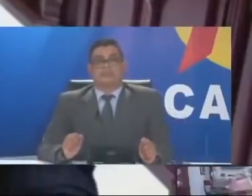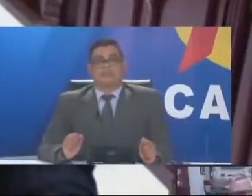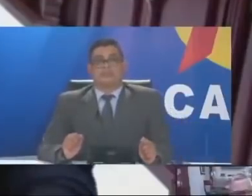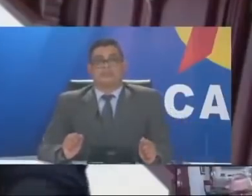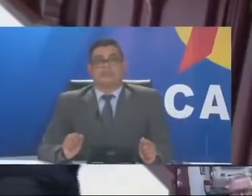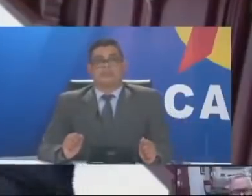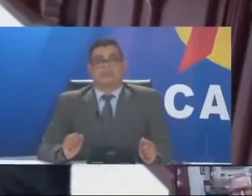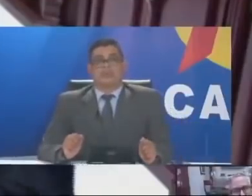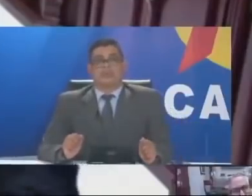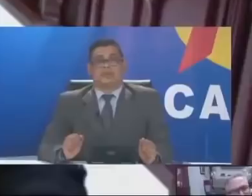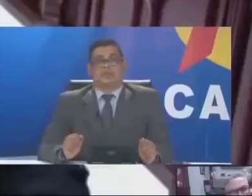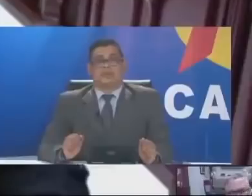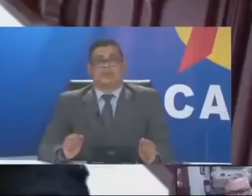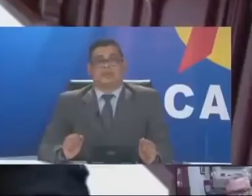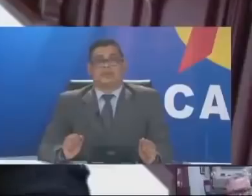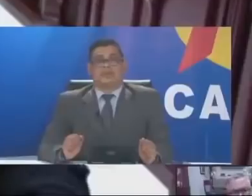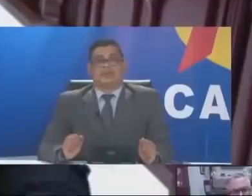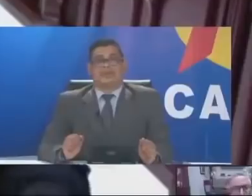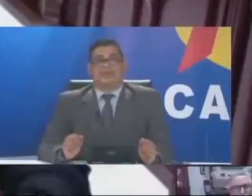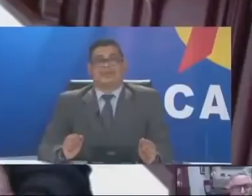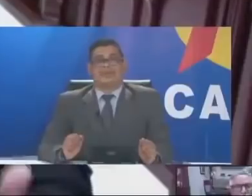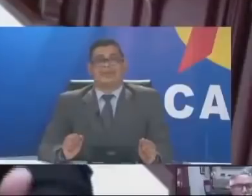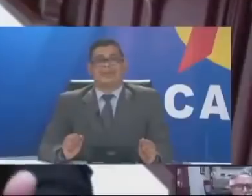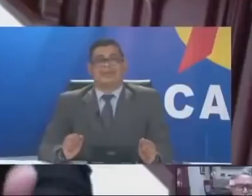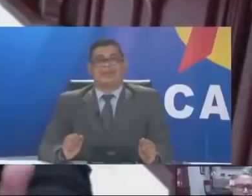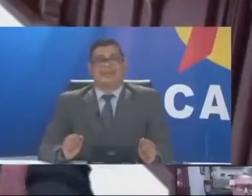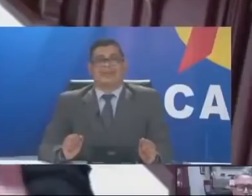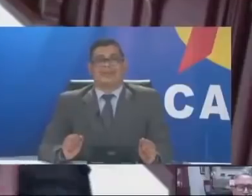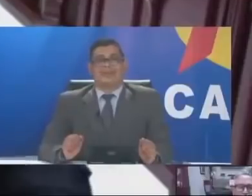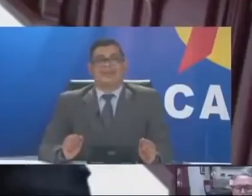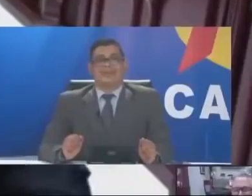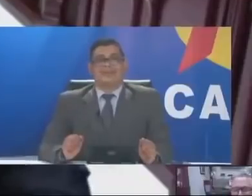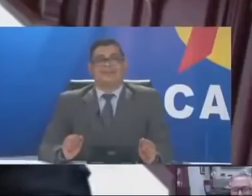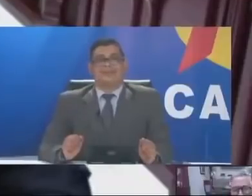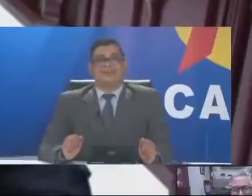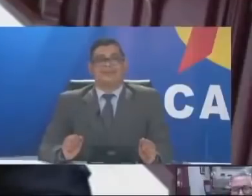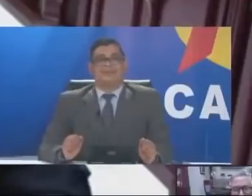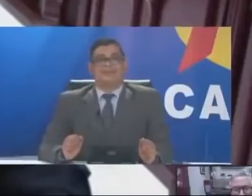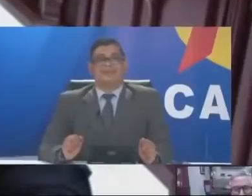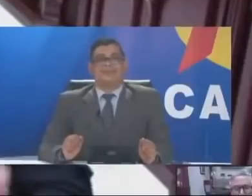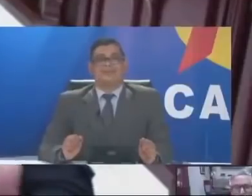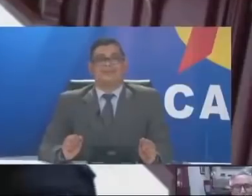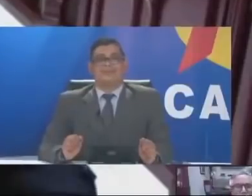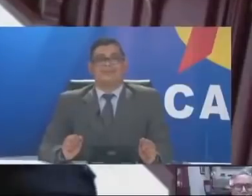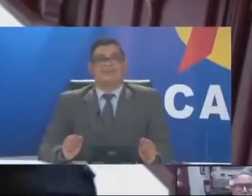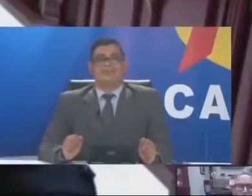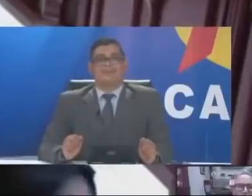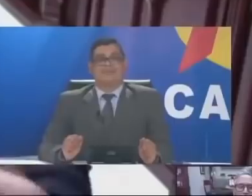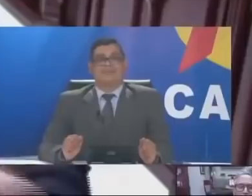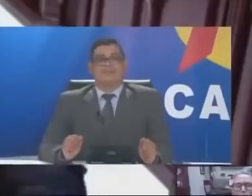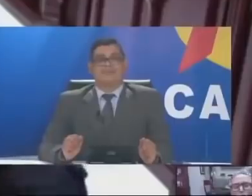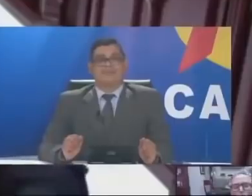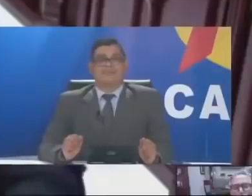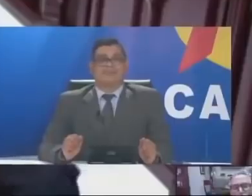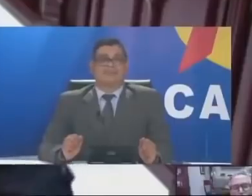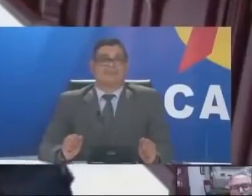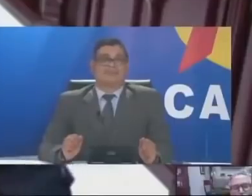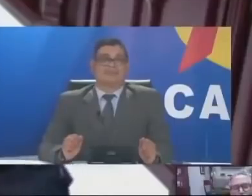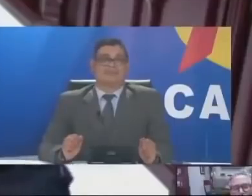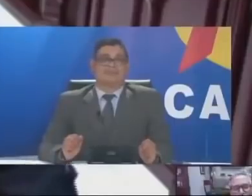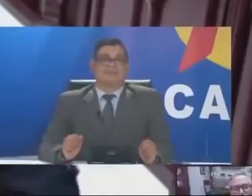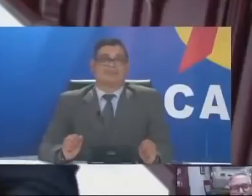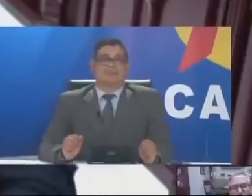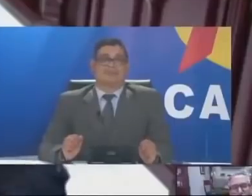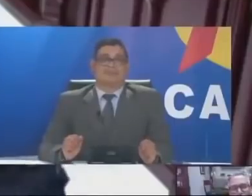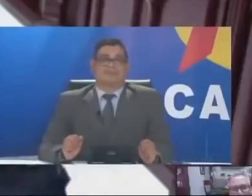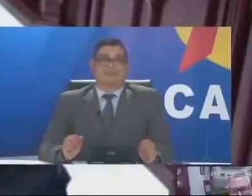libro ahí él se lo dije todo yo sí considero que no es correcto porque mi papá y otros pastores evangélicos